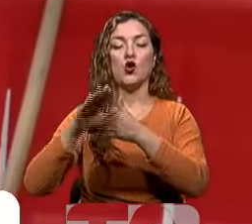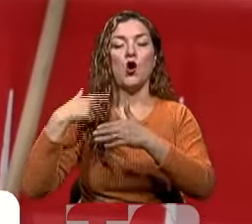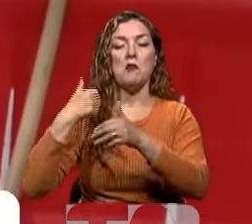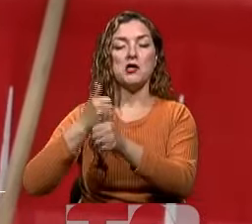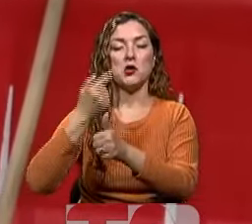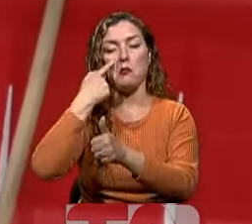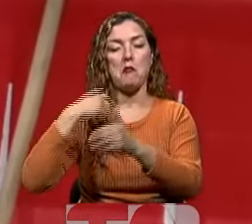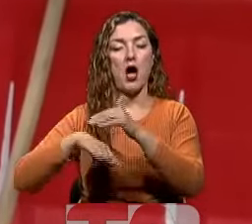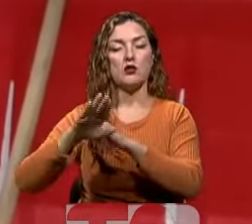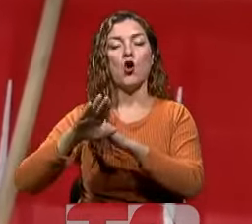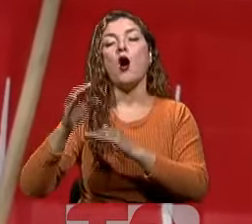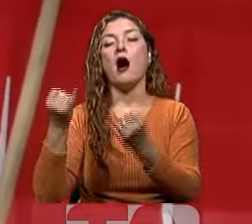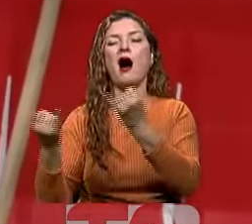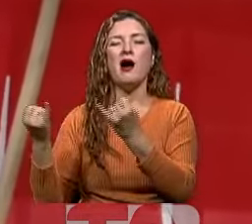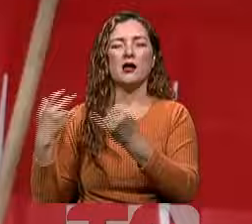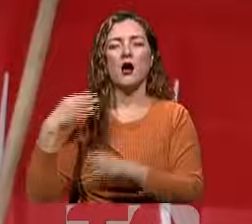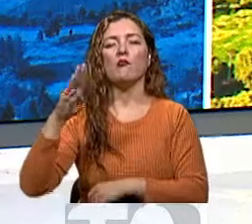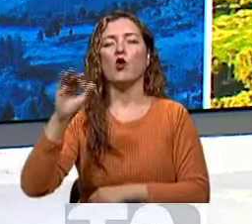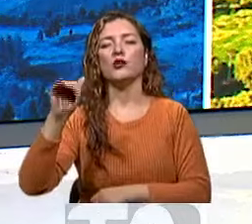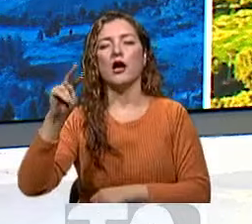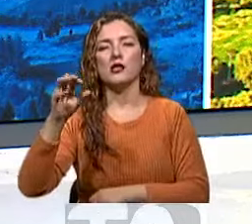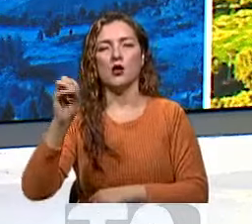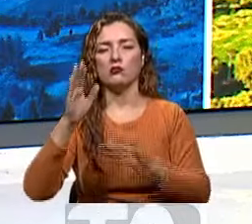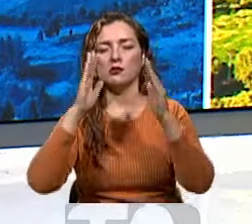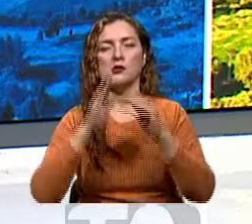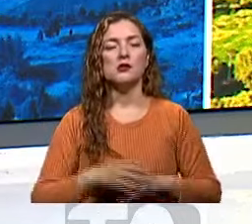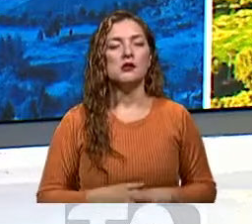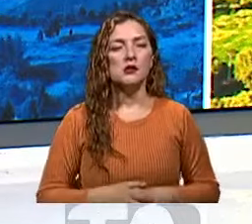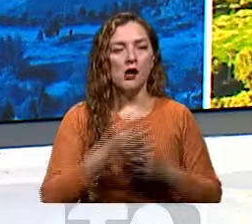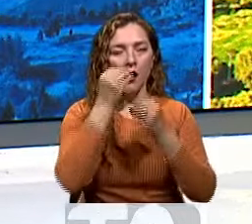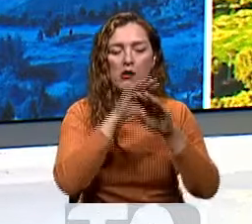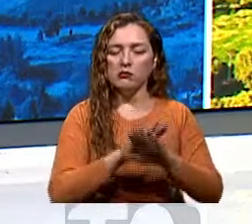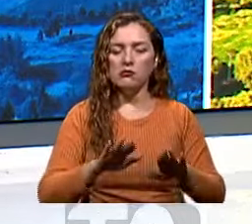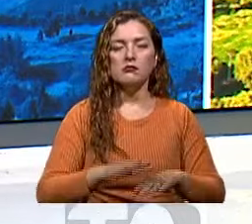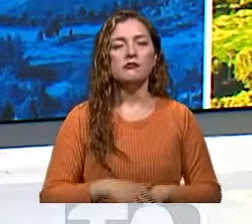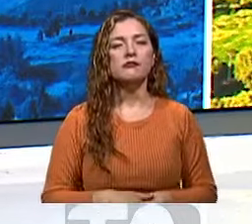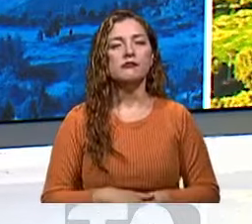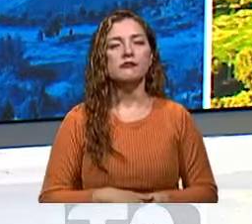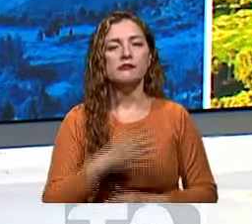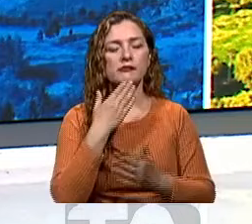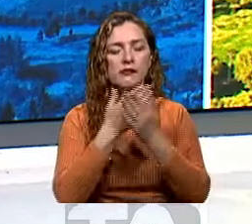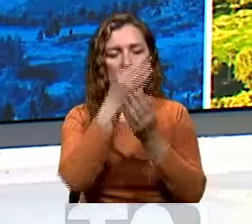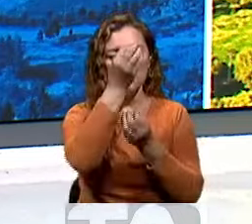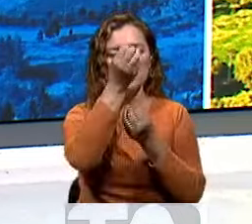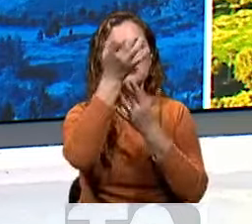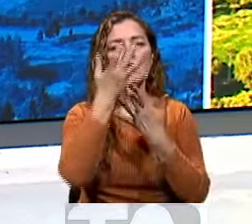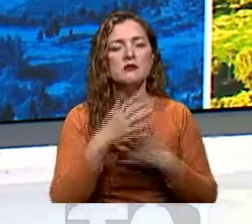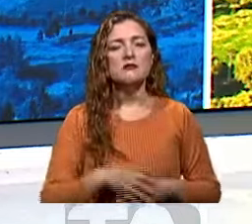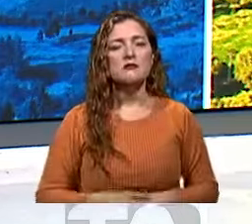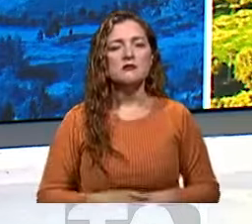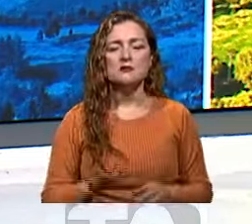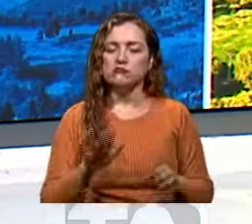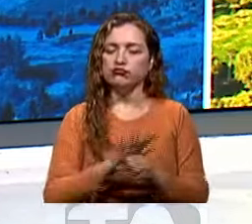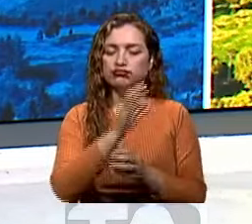un poquito de conocimiento y puedan tomar algunas alternativas. Hasta aquí la información. Gracias, Juan Miguel, por ese